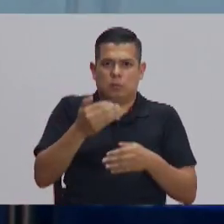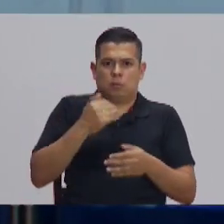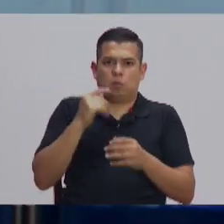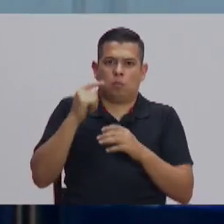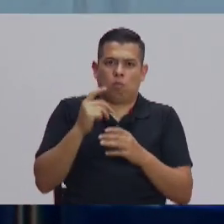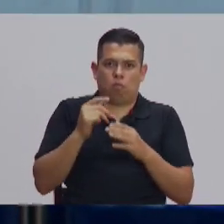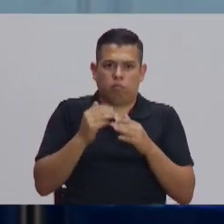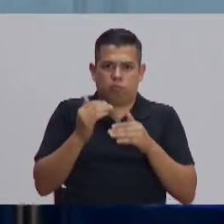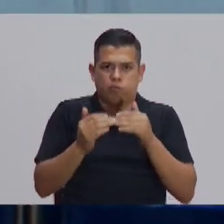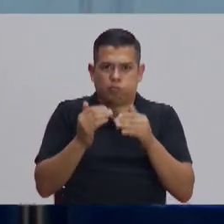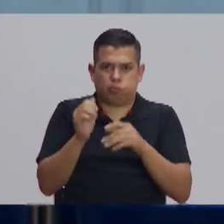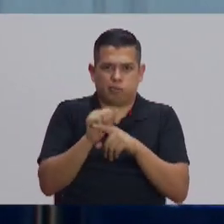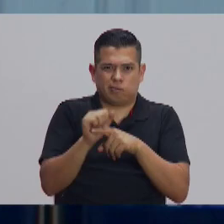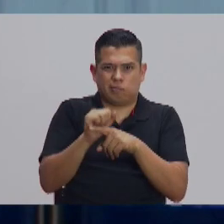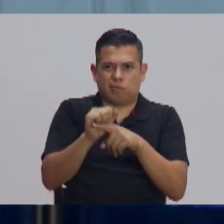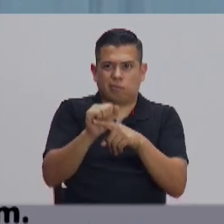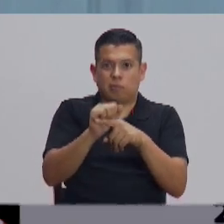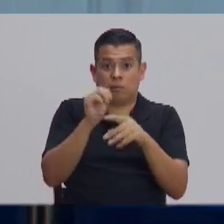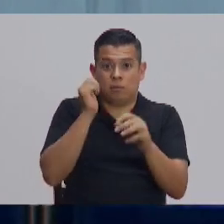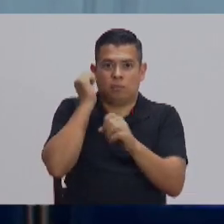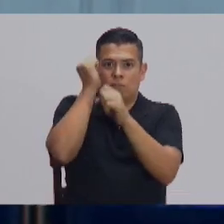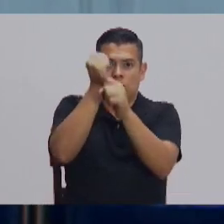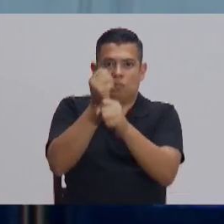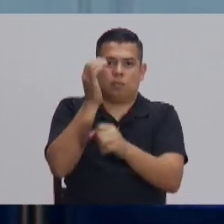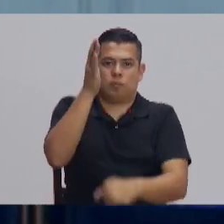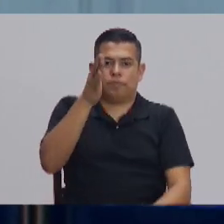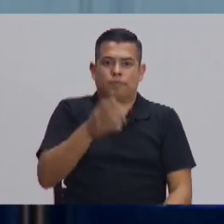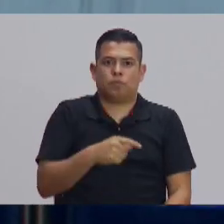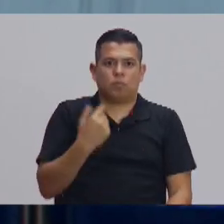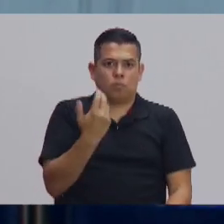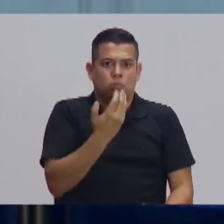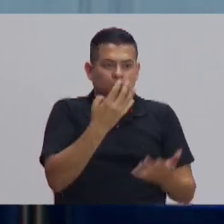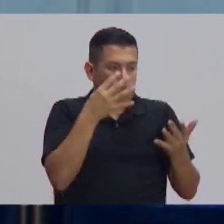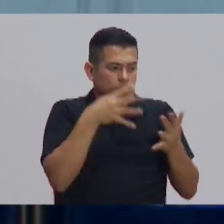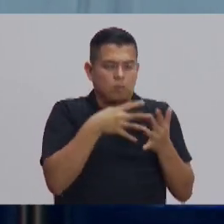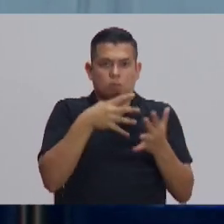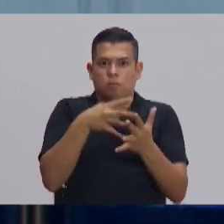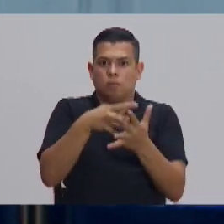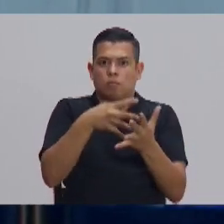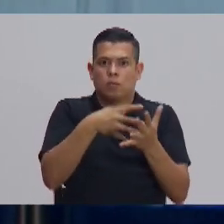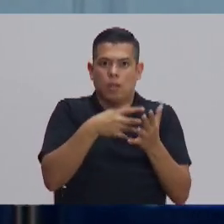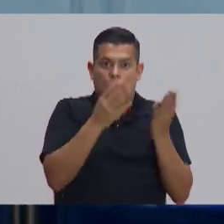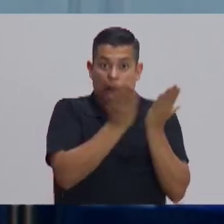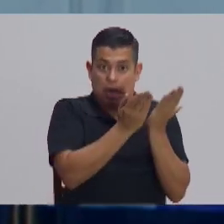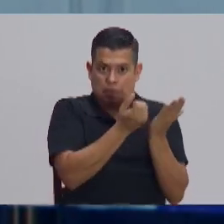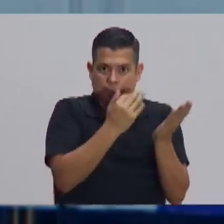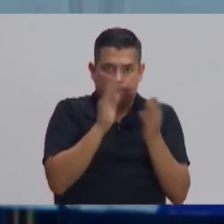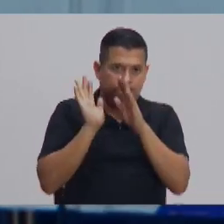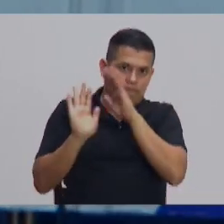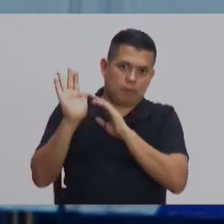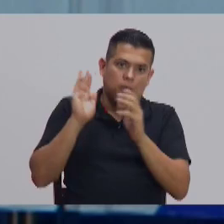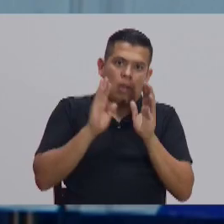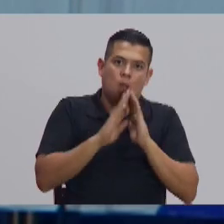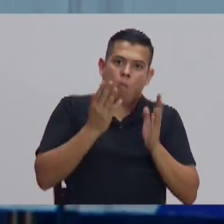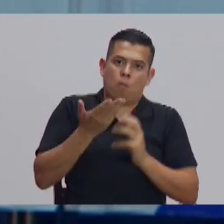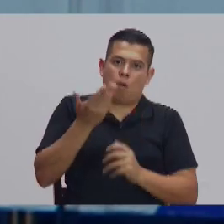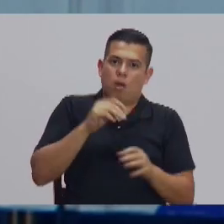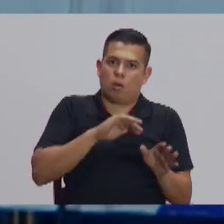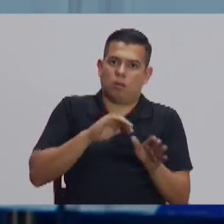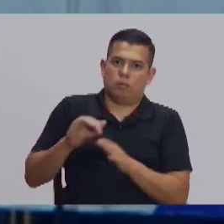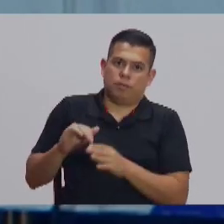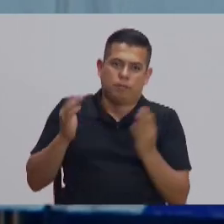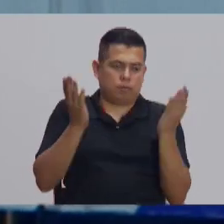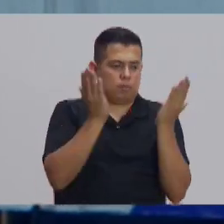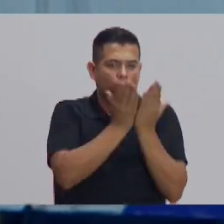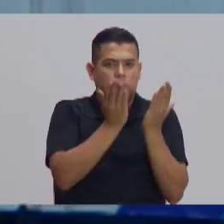conquista y me encanta porque porque todo el pueblo se circuncida para dejar el viejo mundo mira